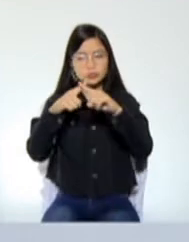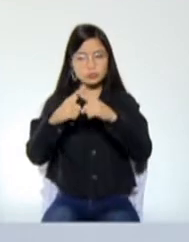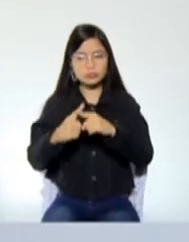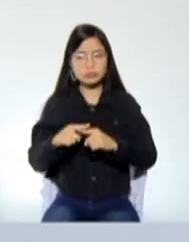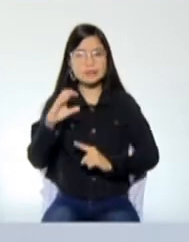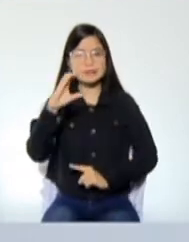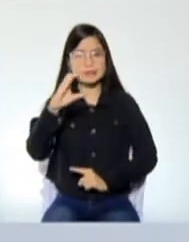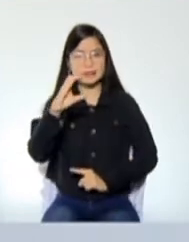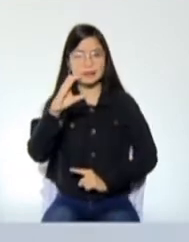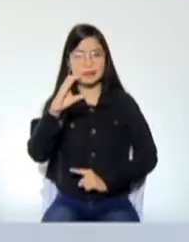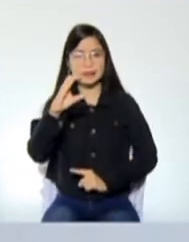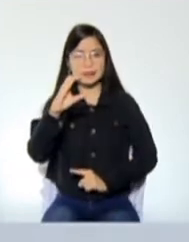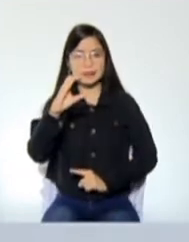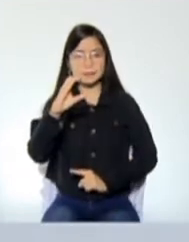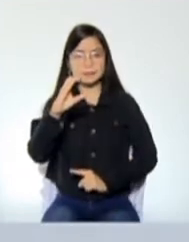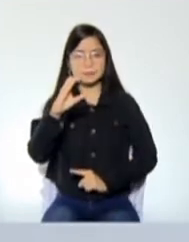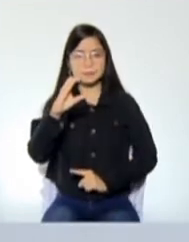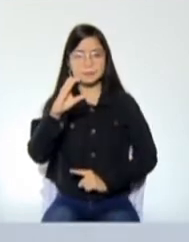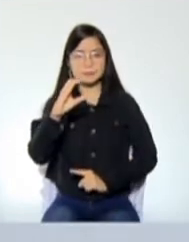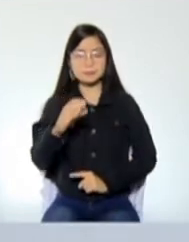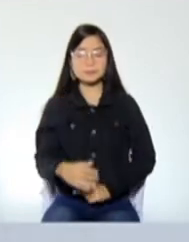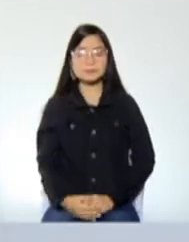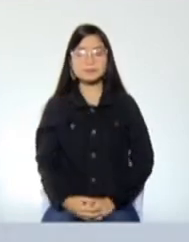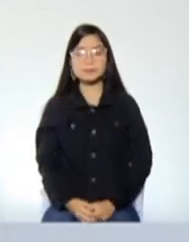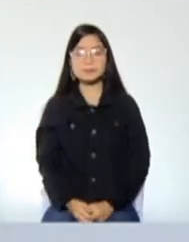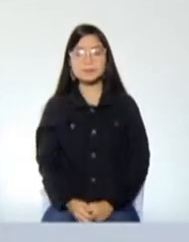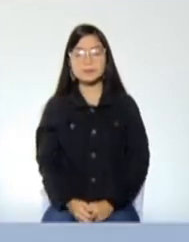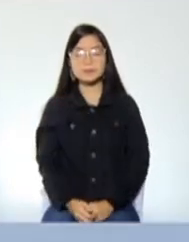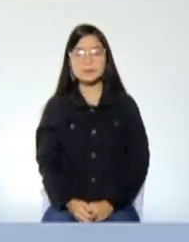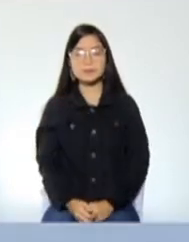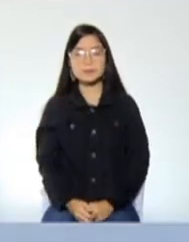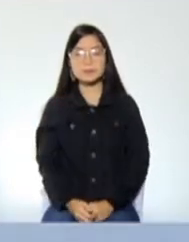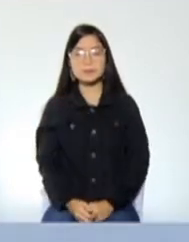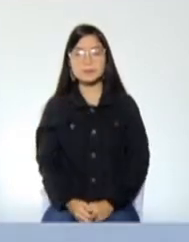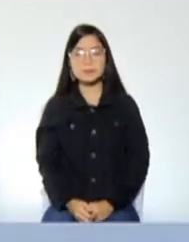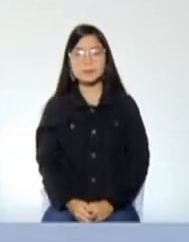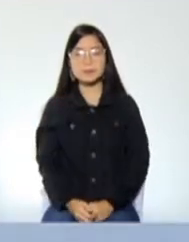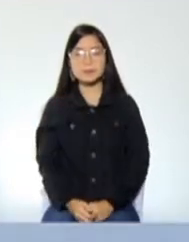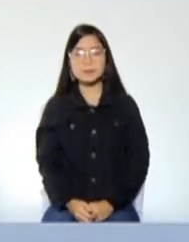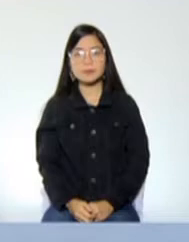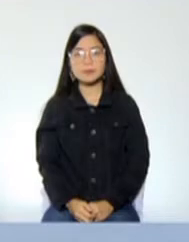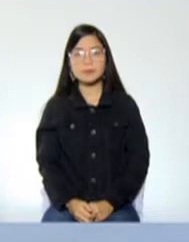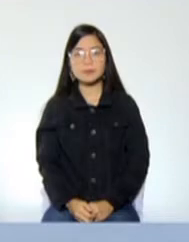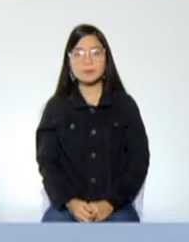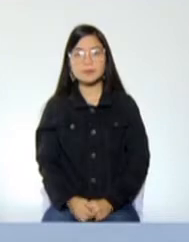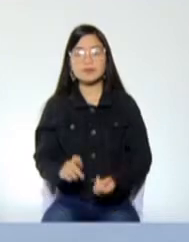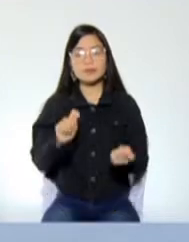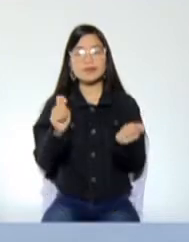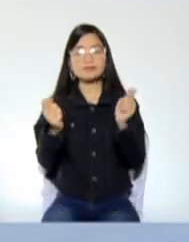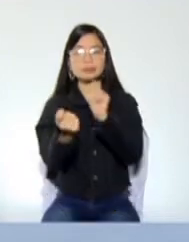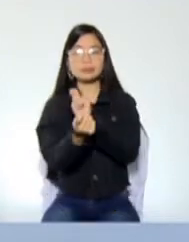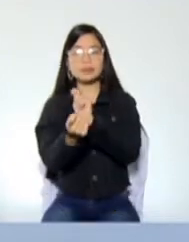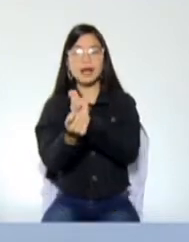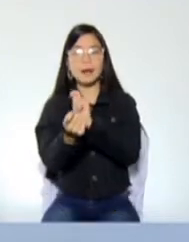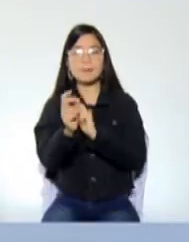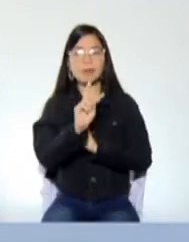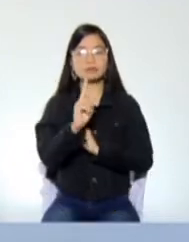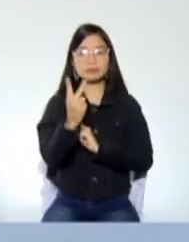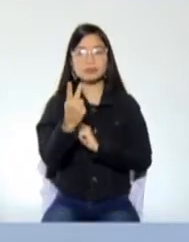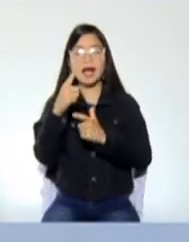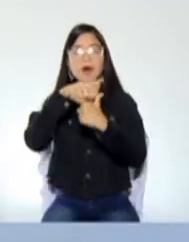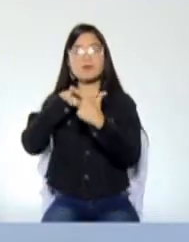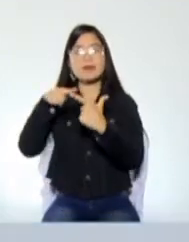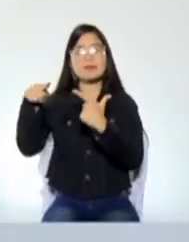aquí se transforma del otro lado de la expresión en una raíz. ¿Por qué? Porque